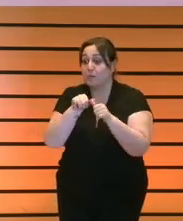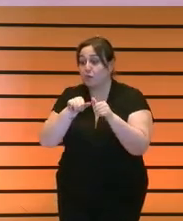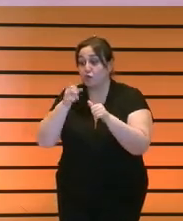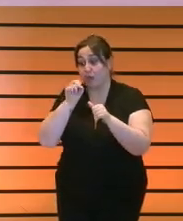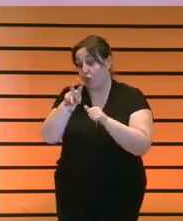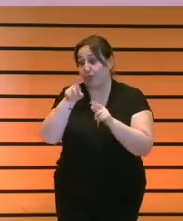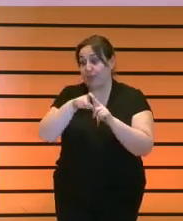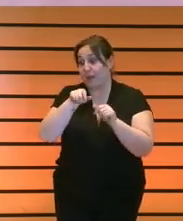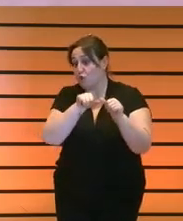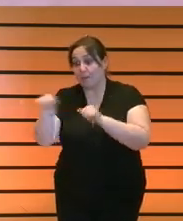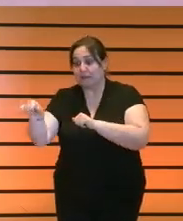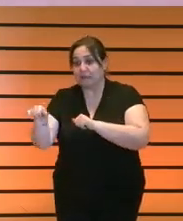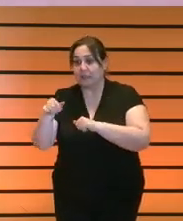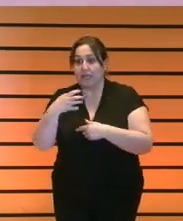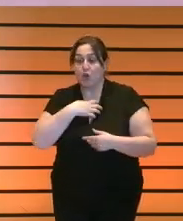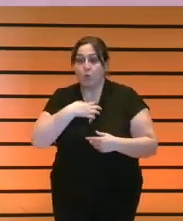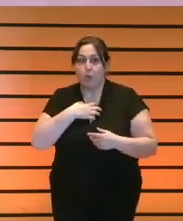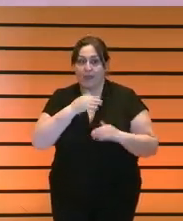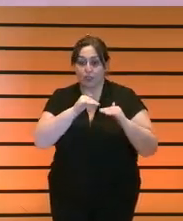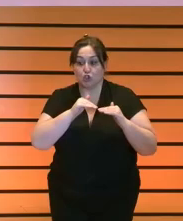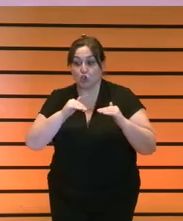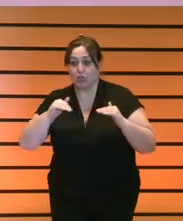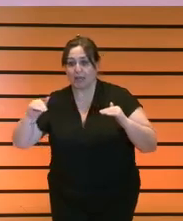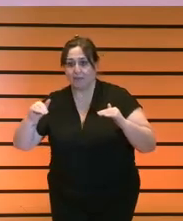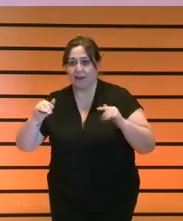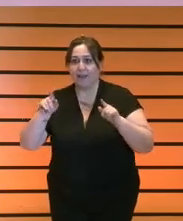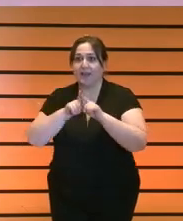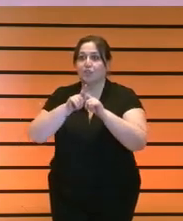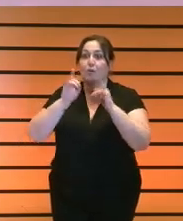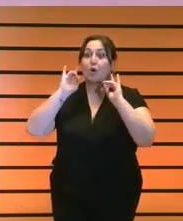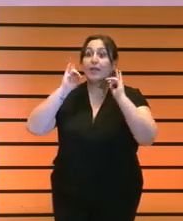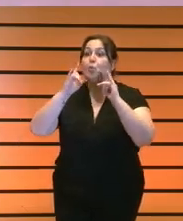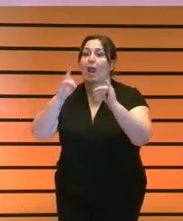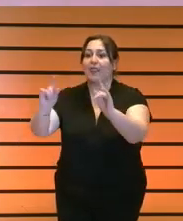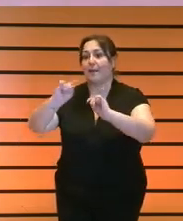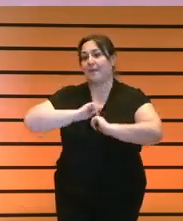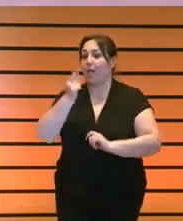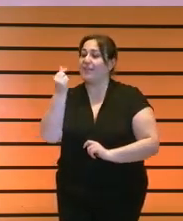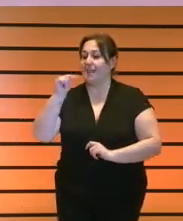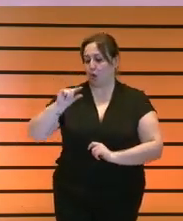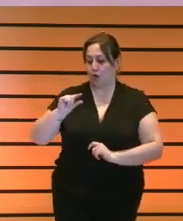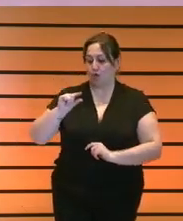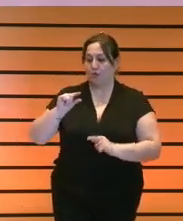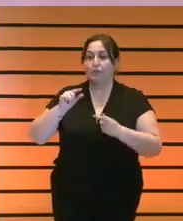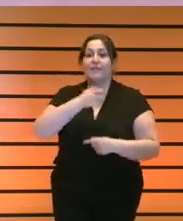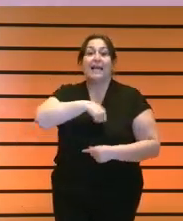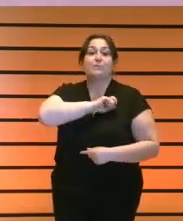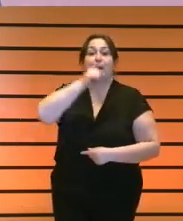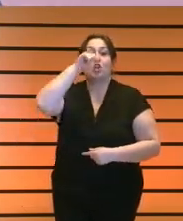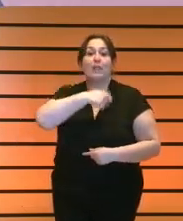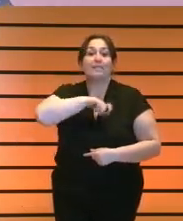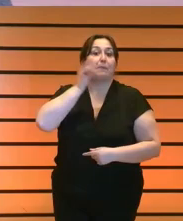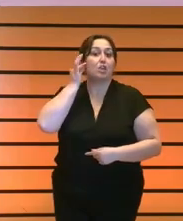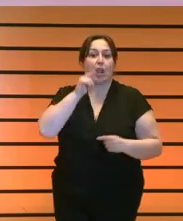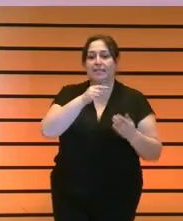sostenible. Es como si la naturaleza nos diera una paga, un dinerito para poder gastar, y los españoles y las españolas el 12